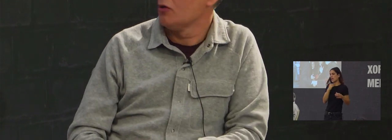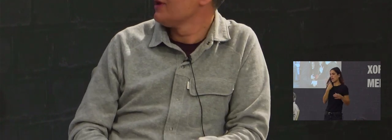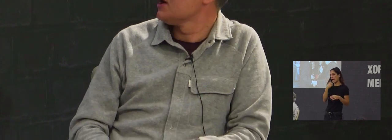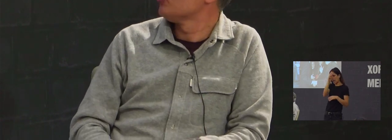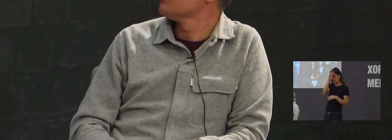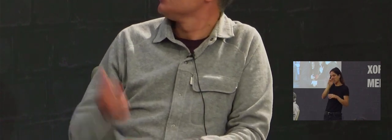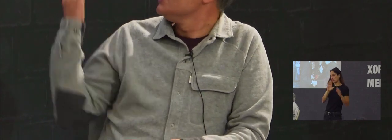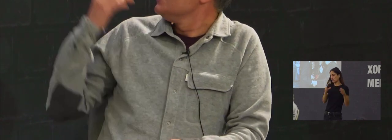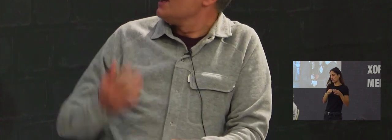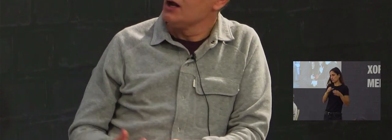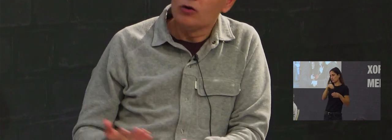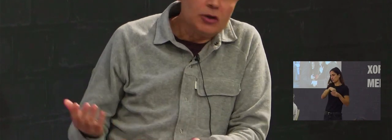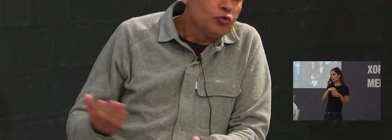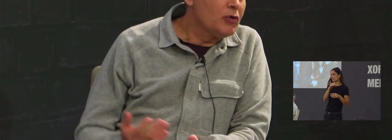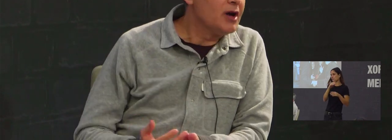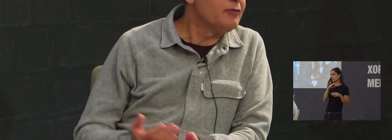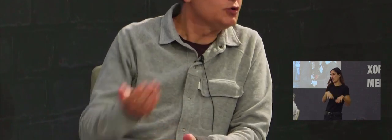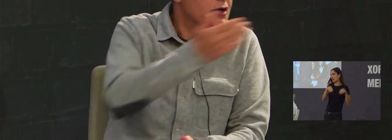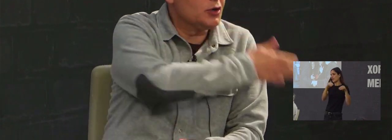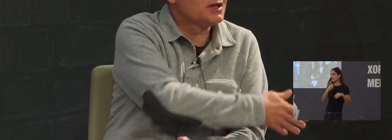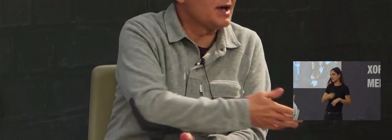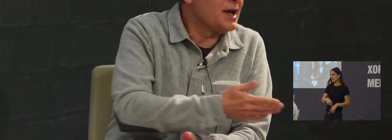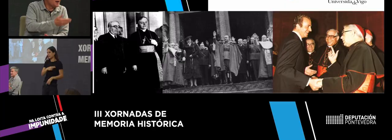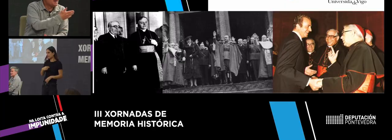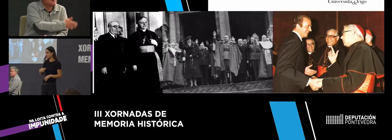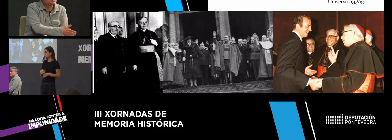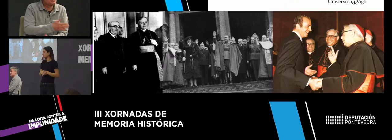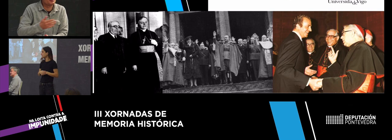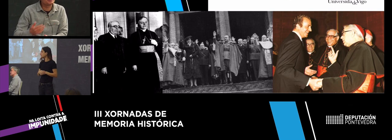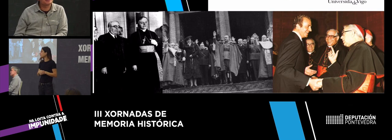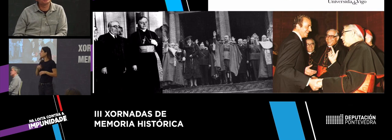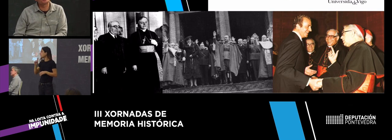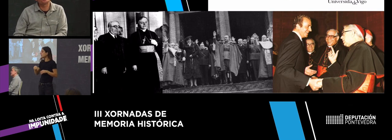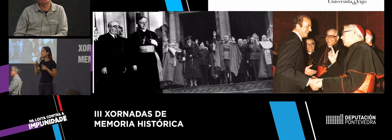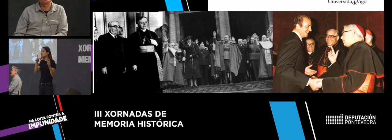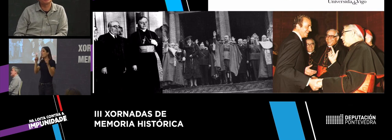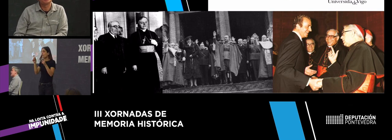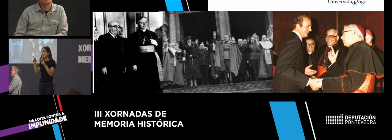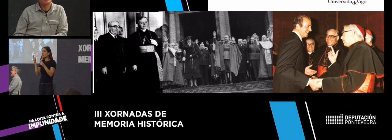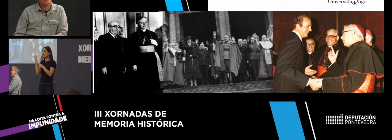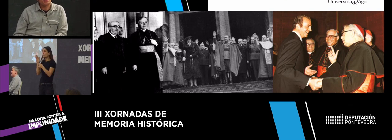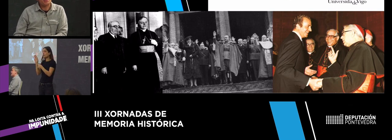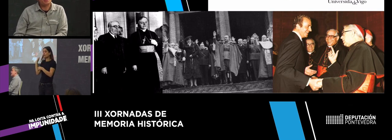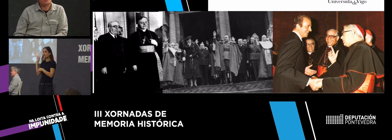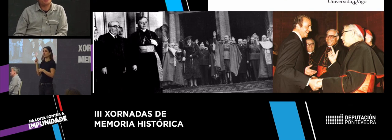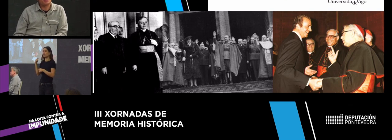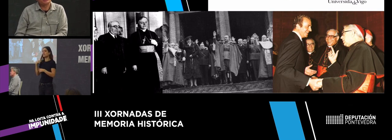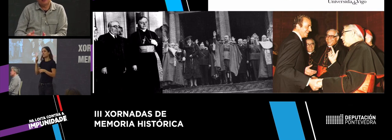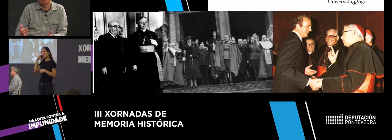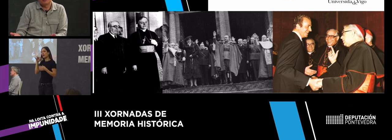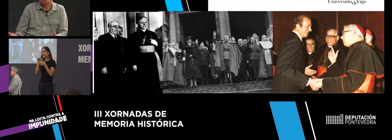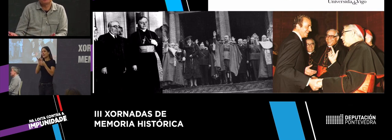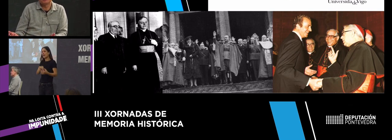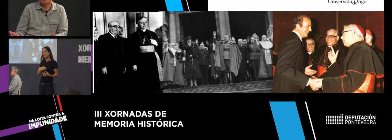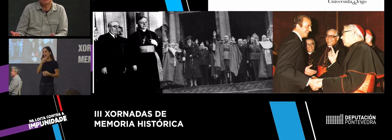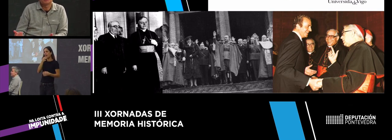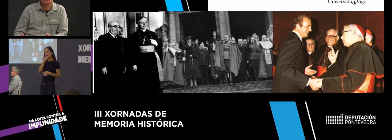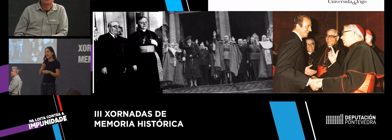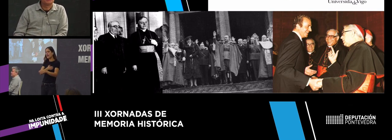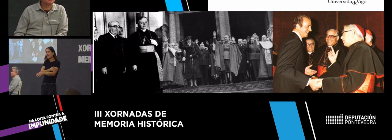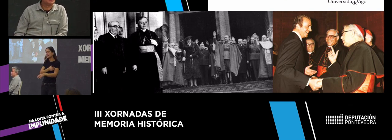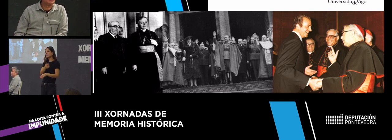do que logo falaremos. E logo temos unha foto que conecta ca ponencia anterior, non, que a Igrexa outra vez presente,